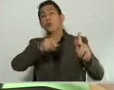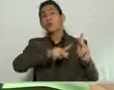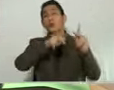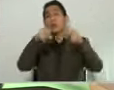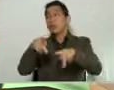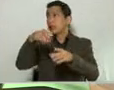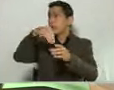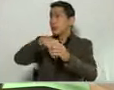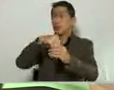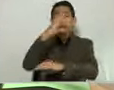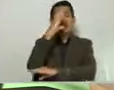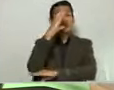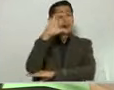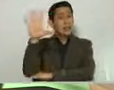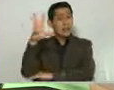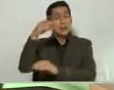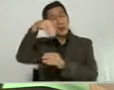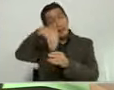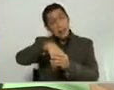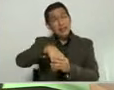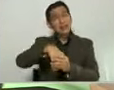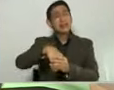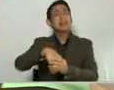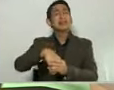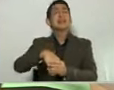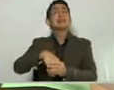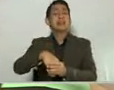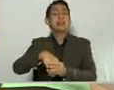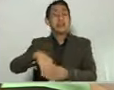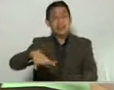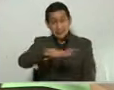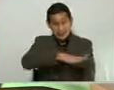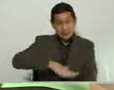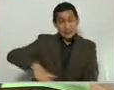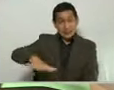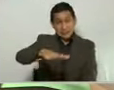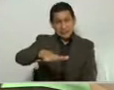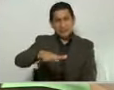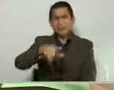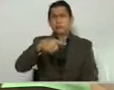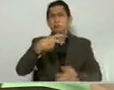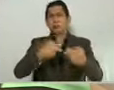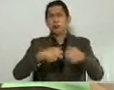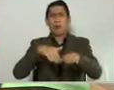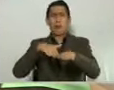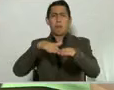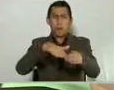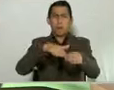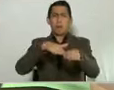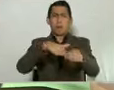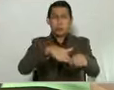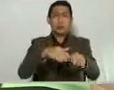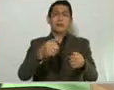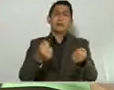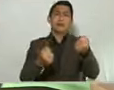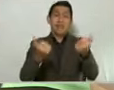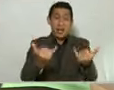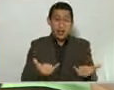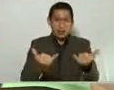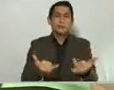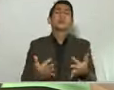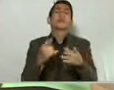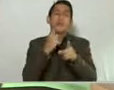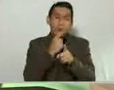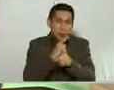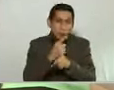McDonald's, donde hay un conflicto en el tránsito vehicular. Estamos con la ampliación de la Avenida Teodoro Maldonado, que conecta a la Francisco de